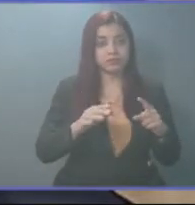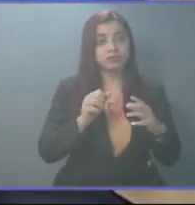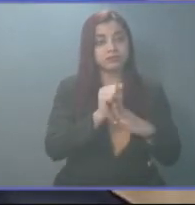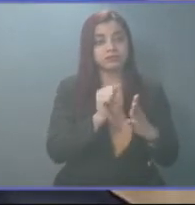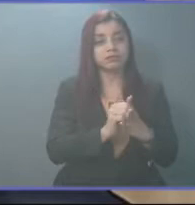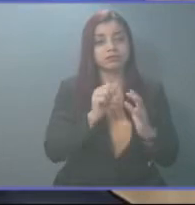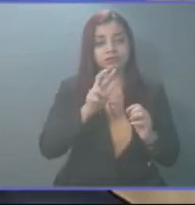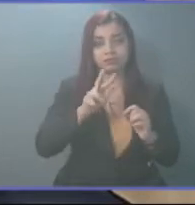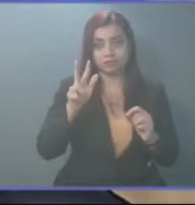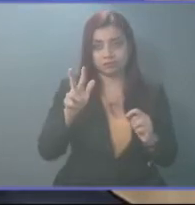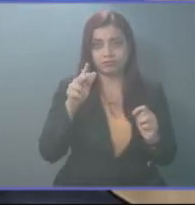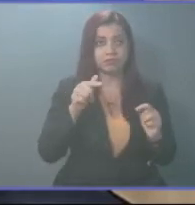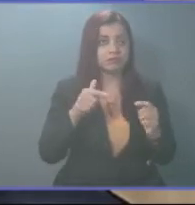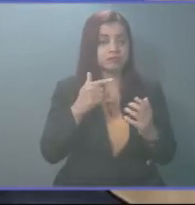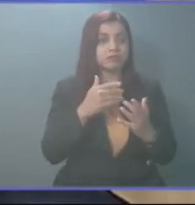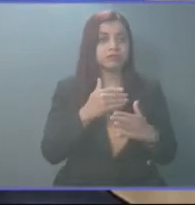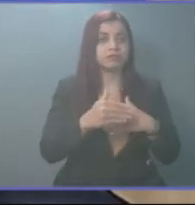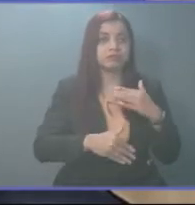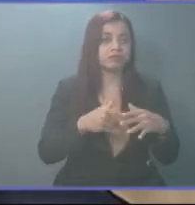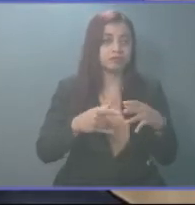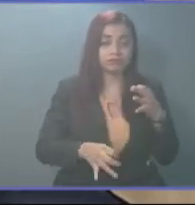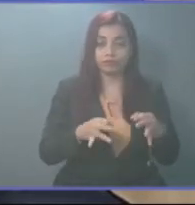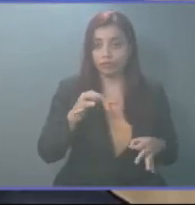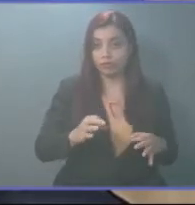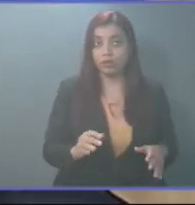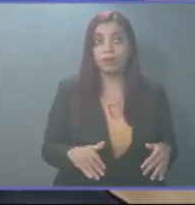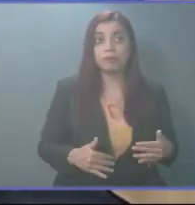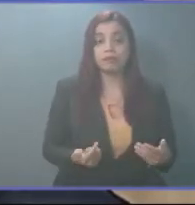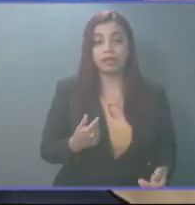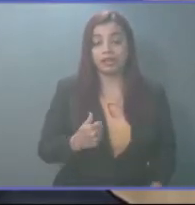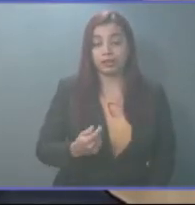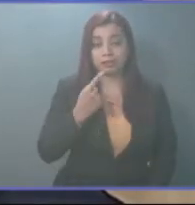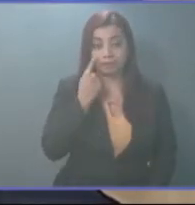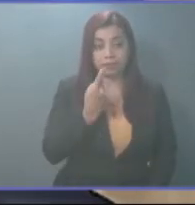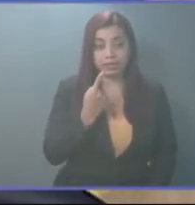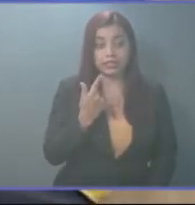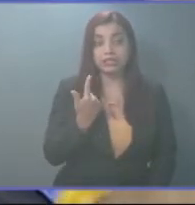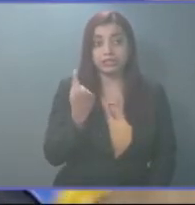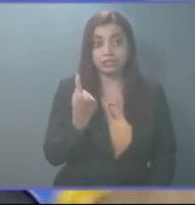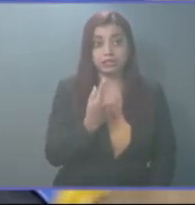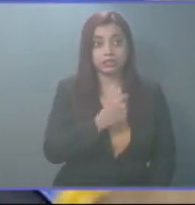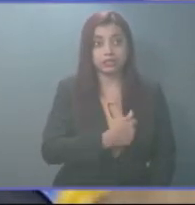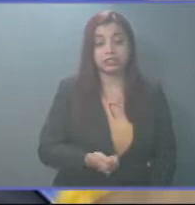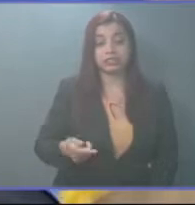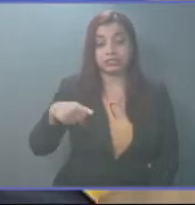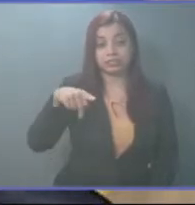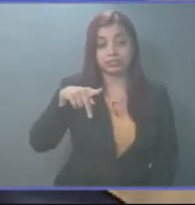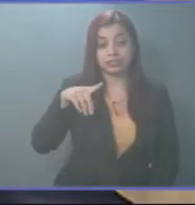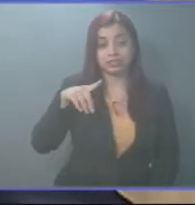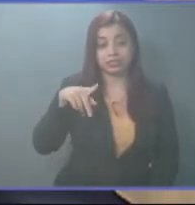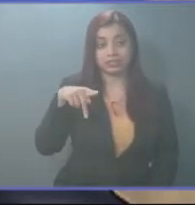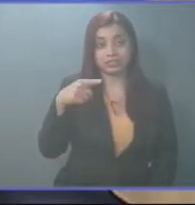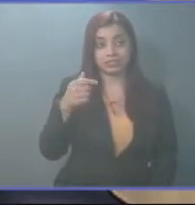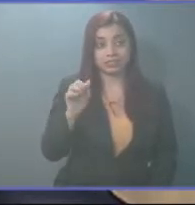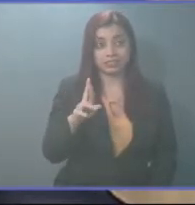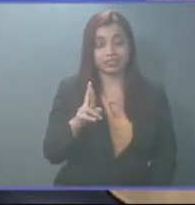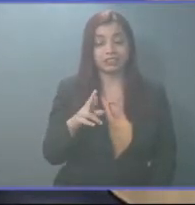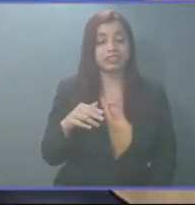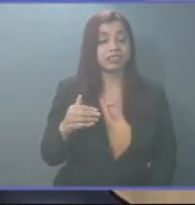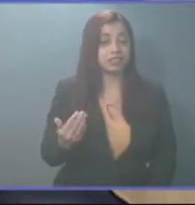Artículo 33, relativo a acceso a la justicia, en el sentido de visibilizar a la Procuraduría General de la